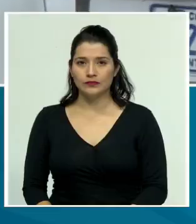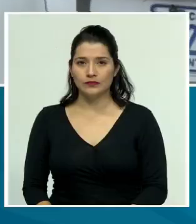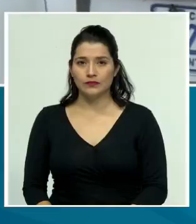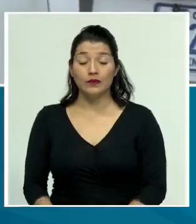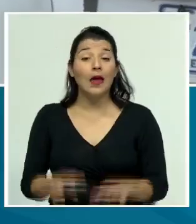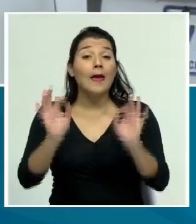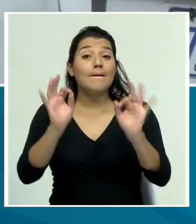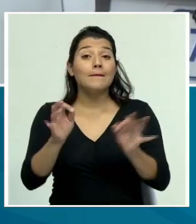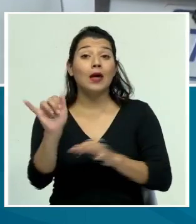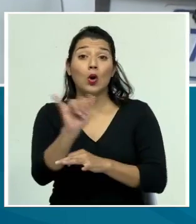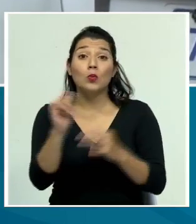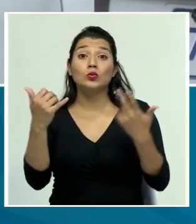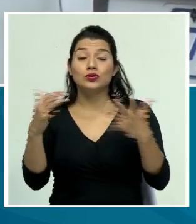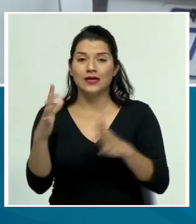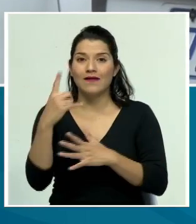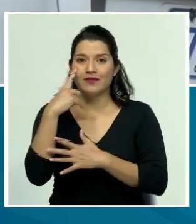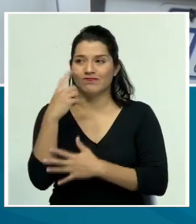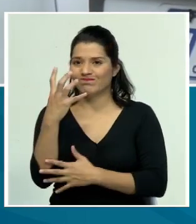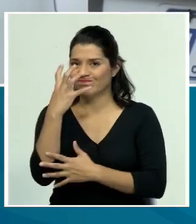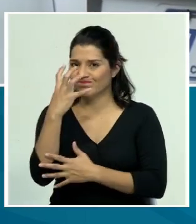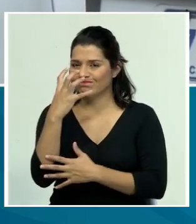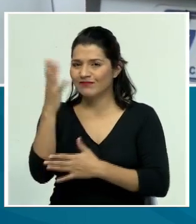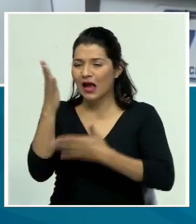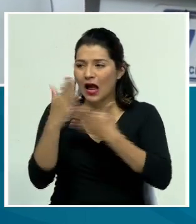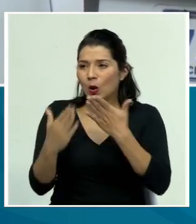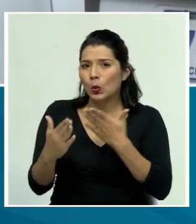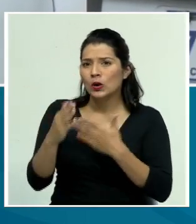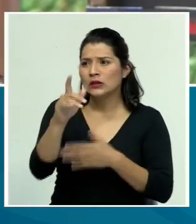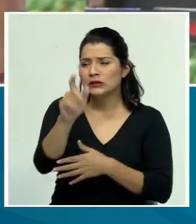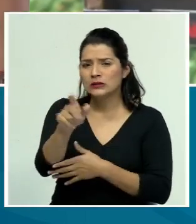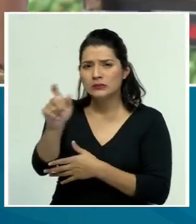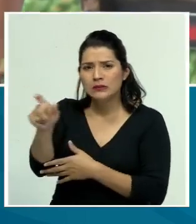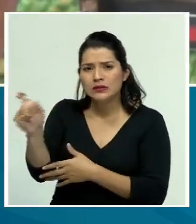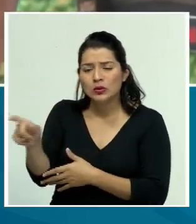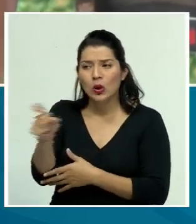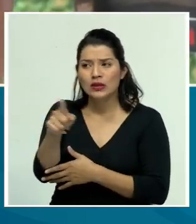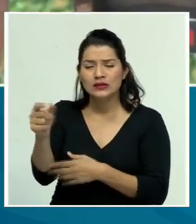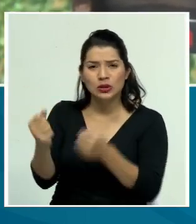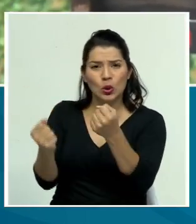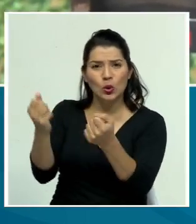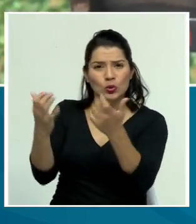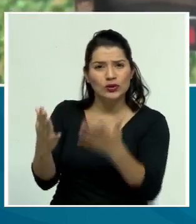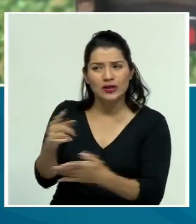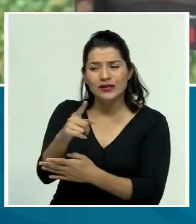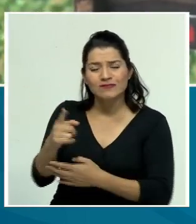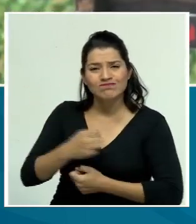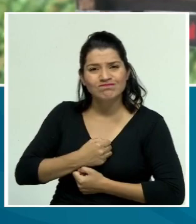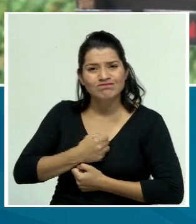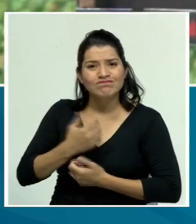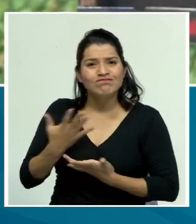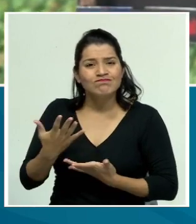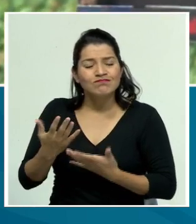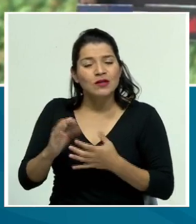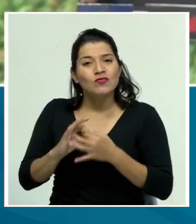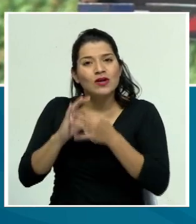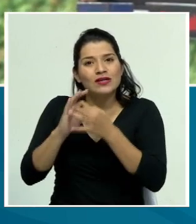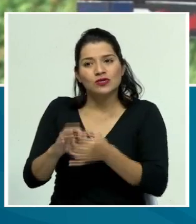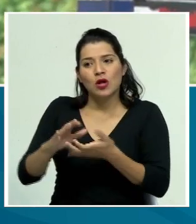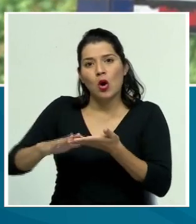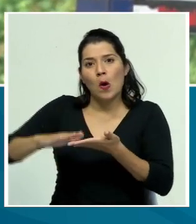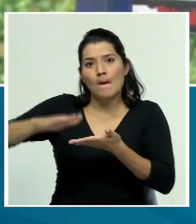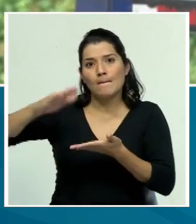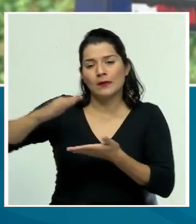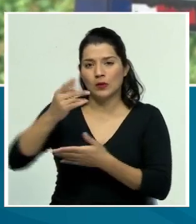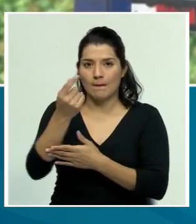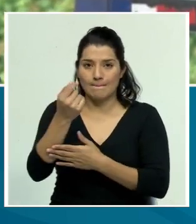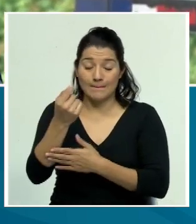Bien, tal y como lo veíamos, el malestar de algunas personas, conductores, que muestran sobre este aumento que se ha